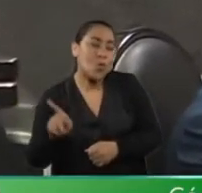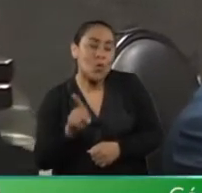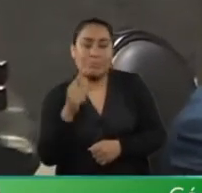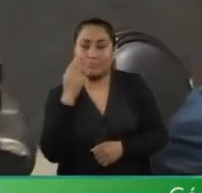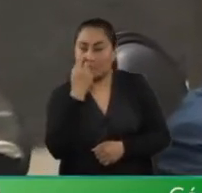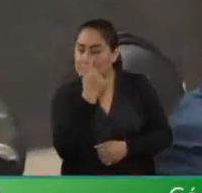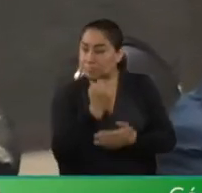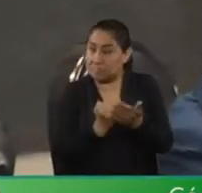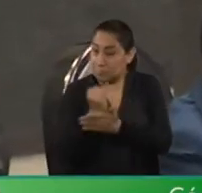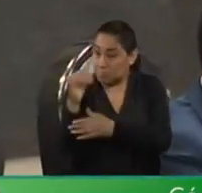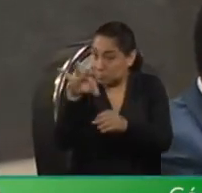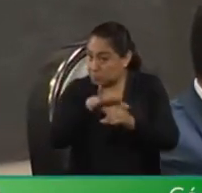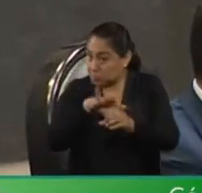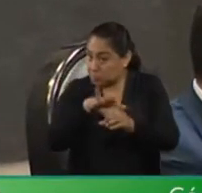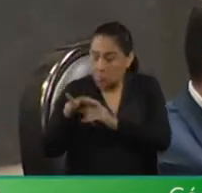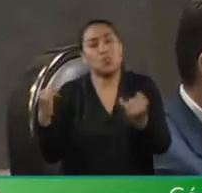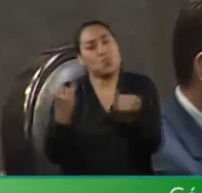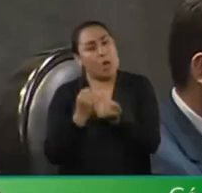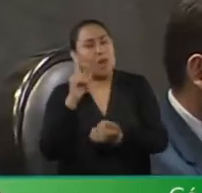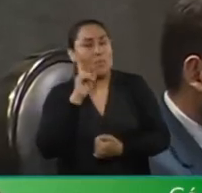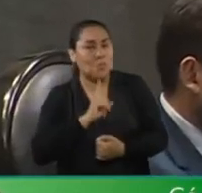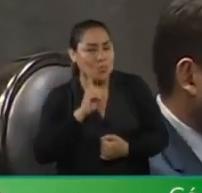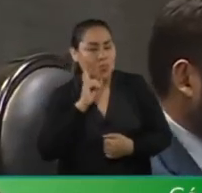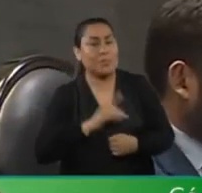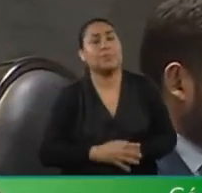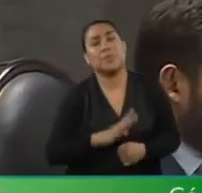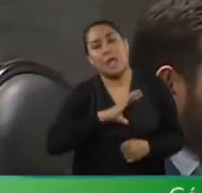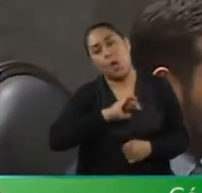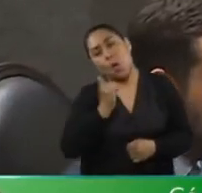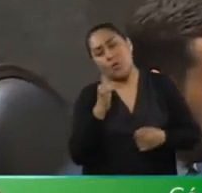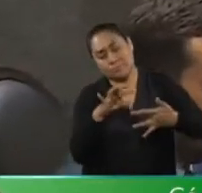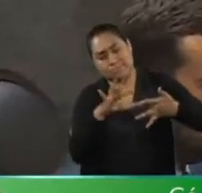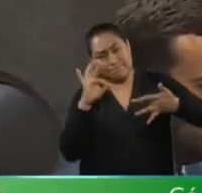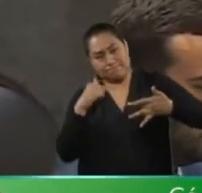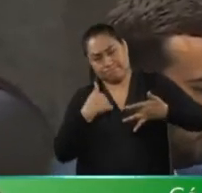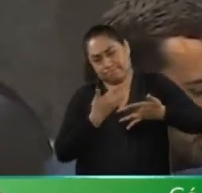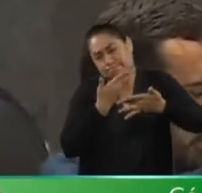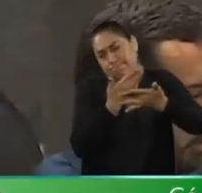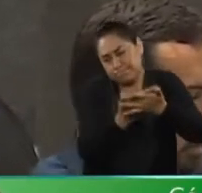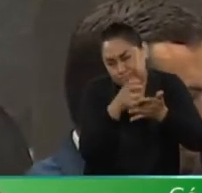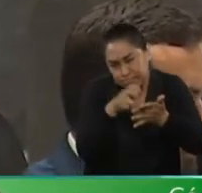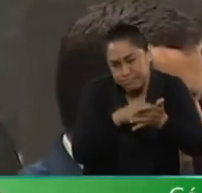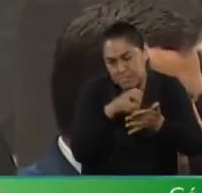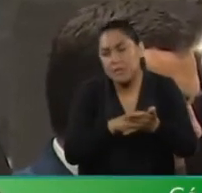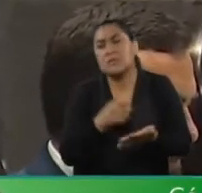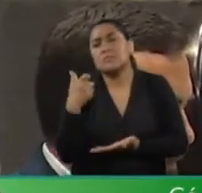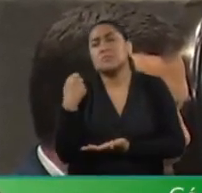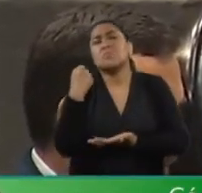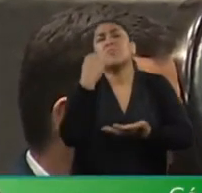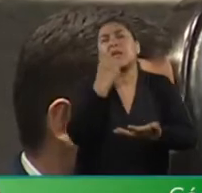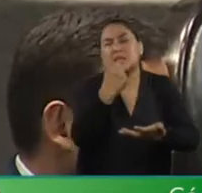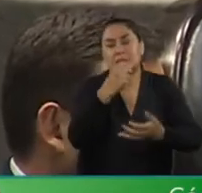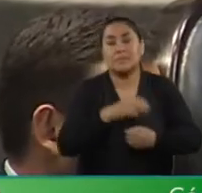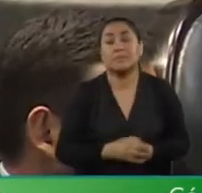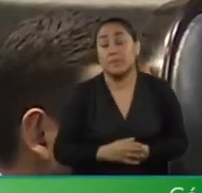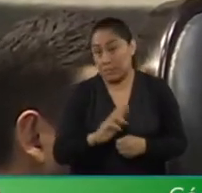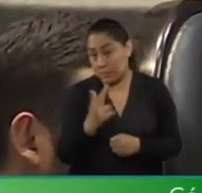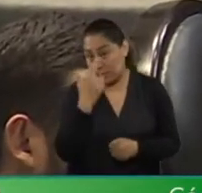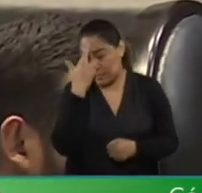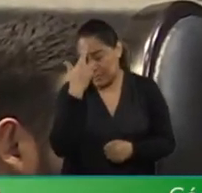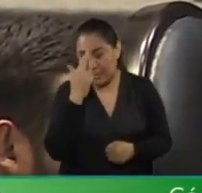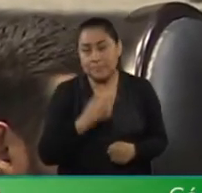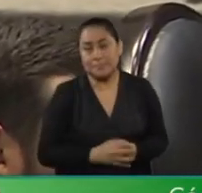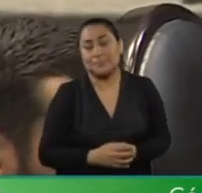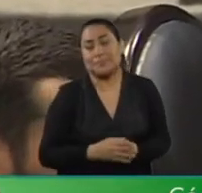comunidades. Otra reserva que quiero presentar tiene que ver con el presupuesto. Recordemos que al final los